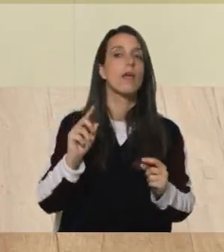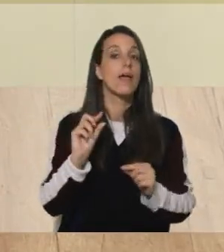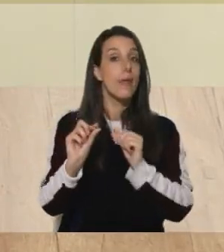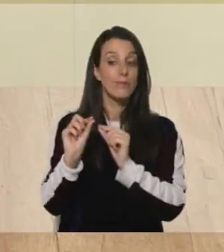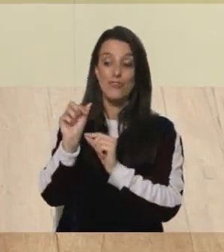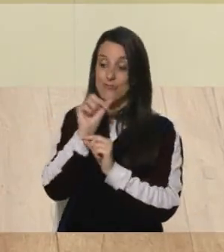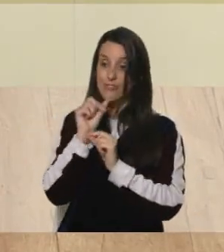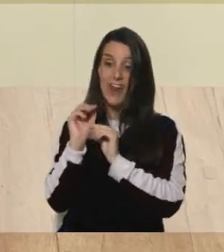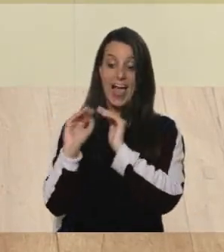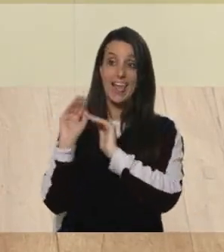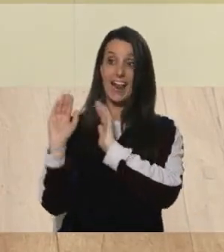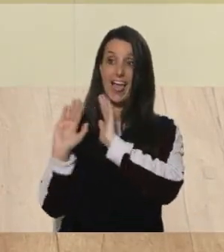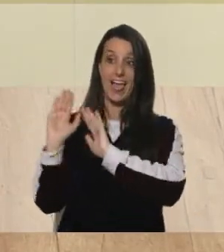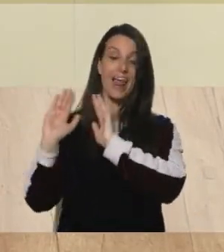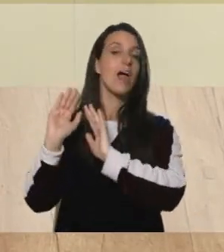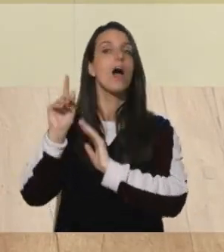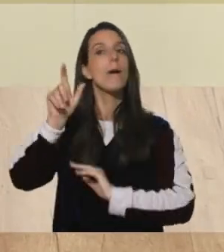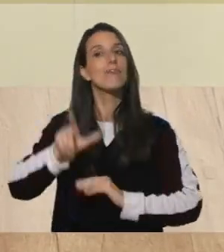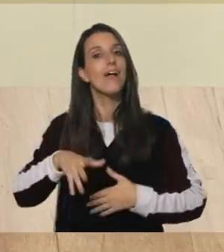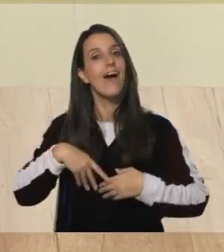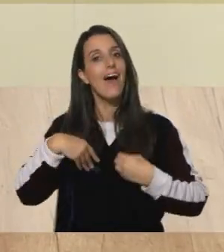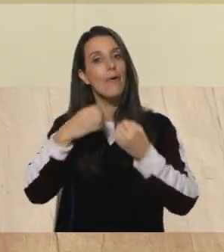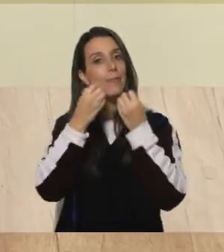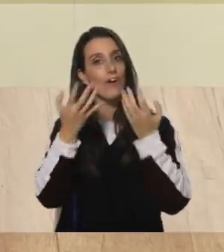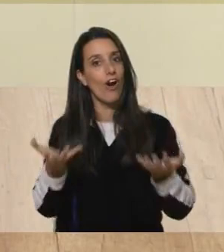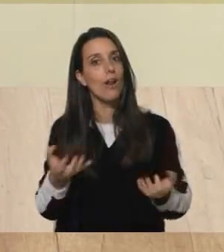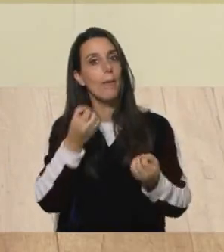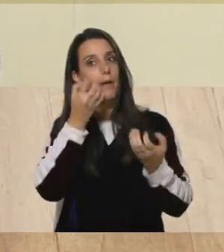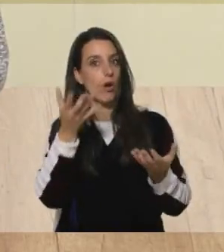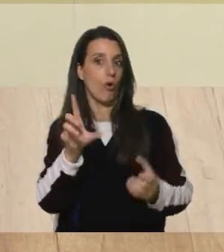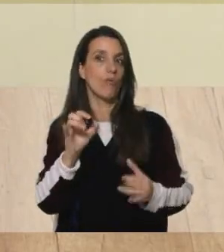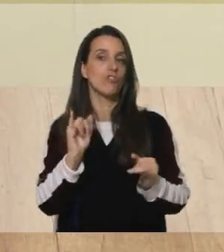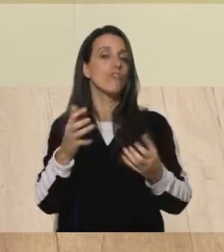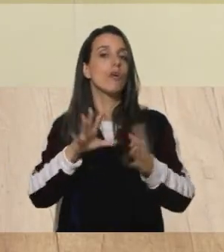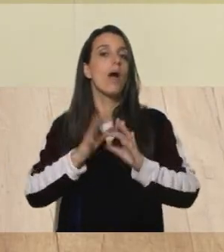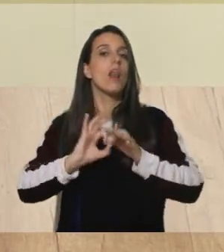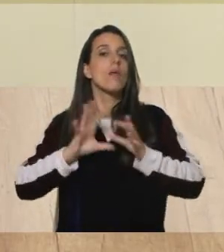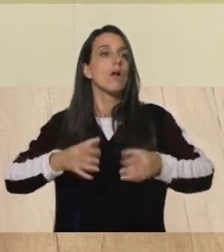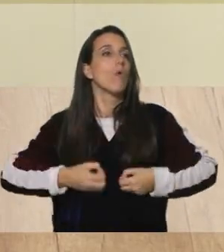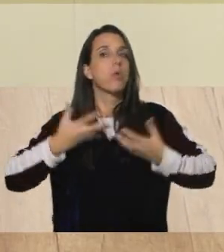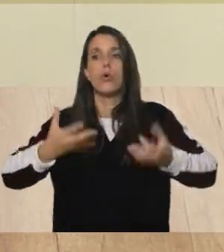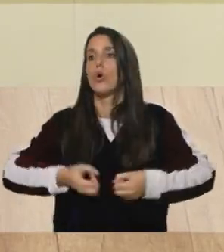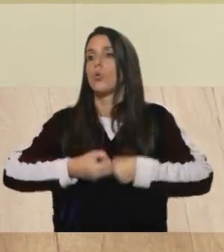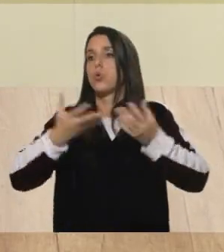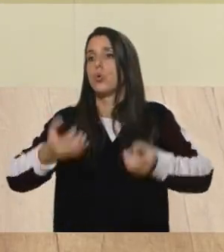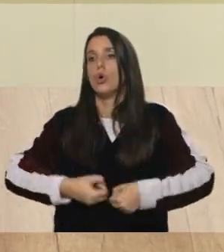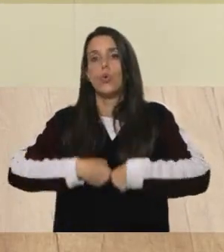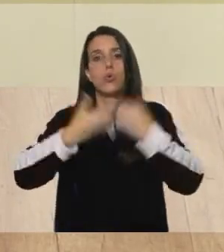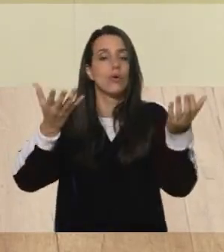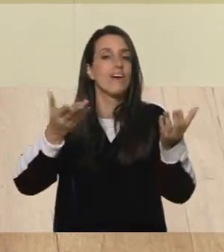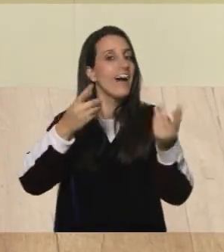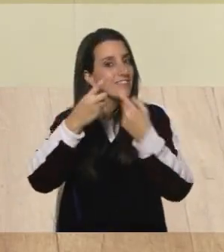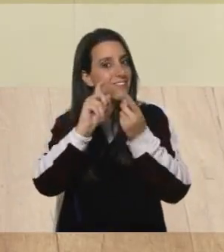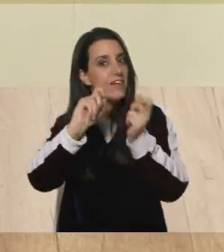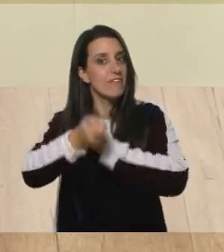reparando los diferentes eventos la persona se empieza a sentir muchísimo mejor evidentemente se va liberando esas emociones del cuerpo y hace una